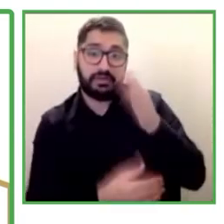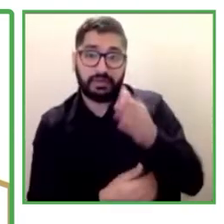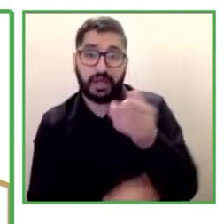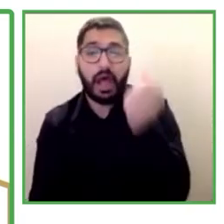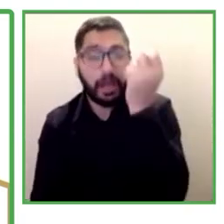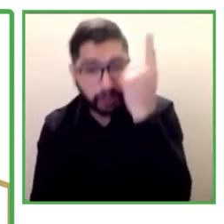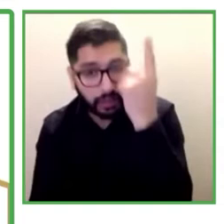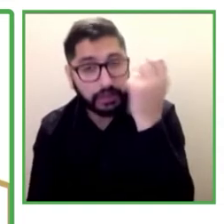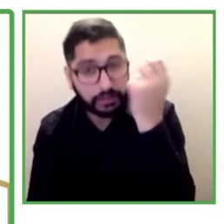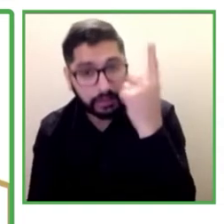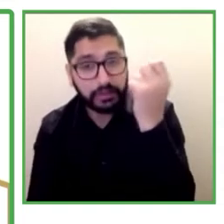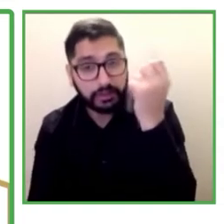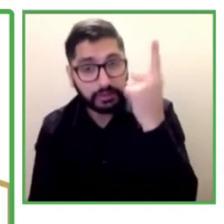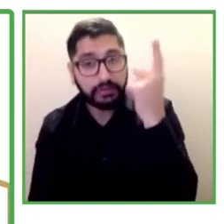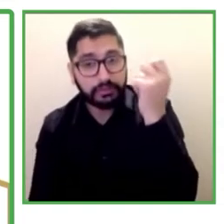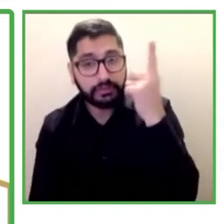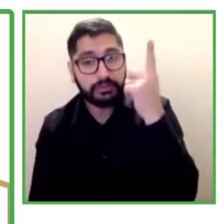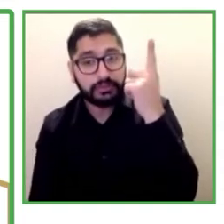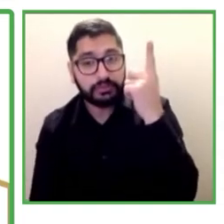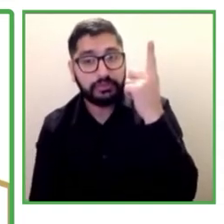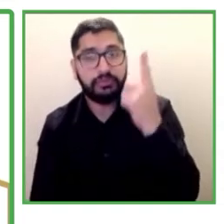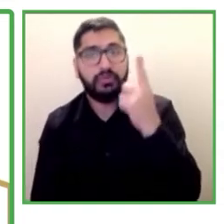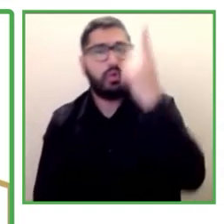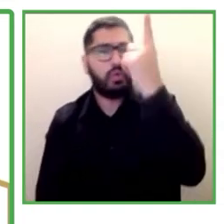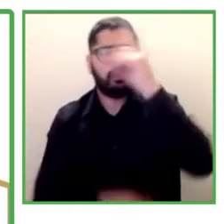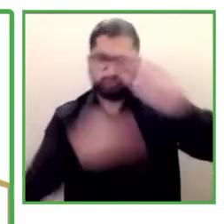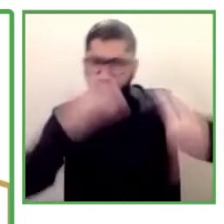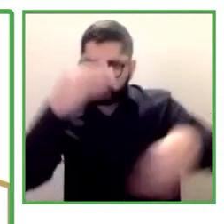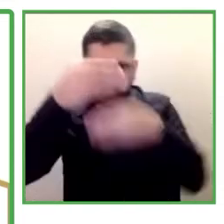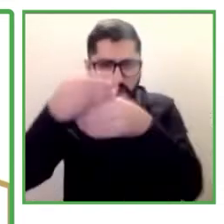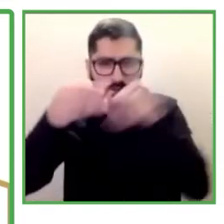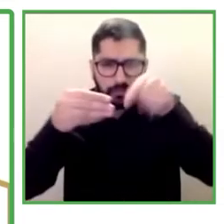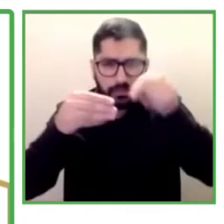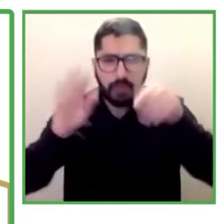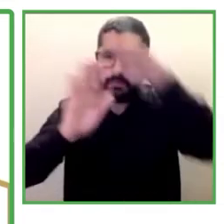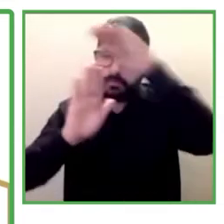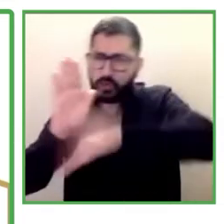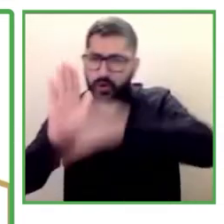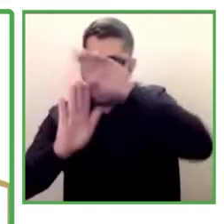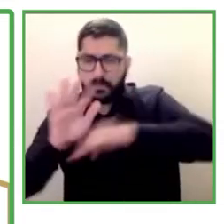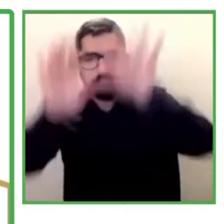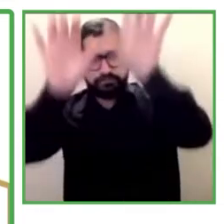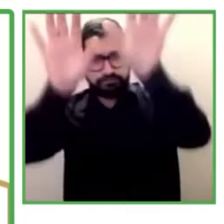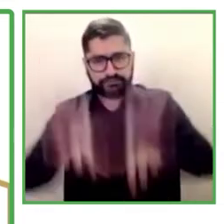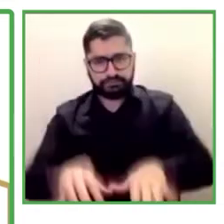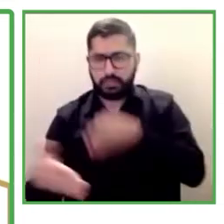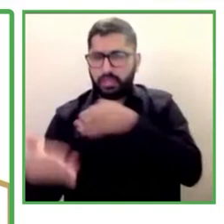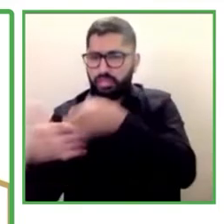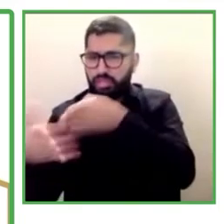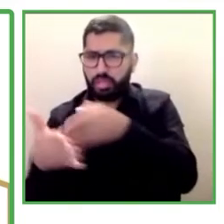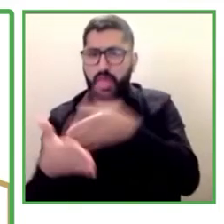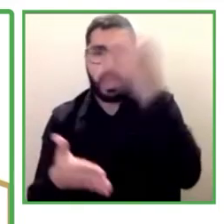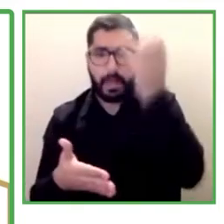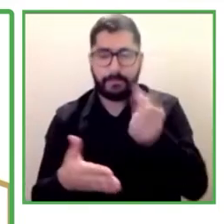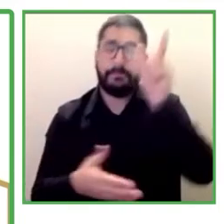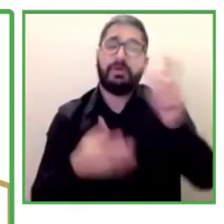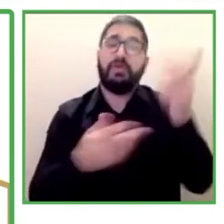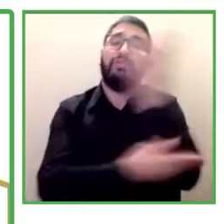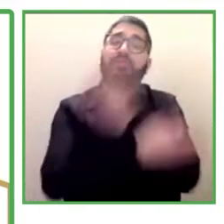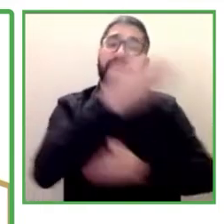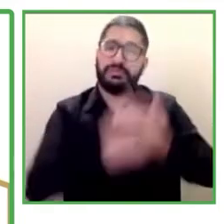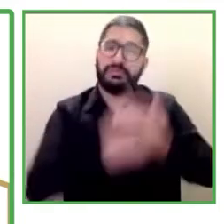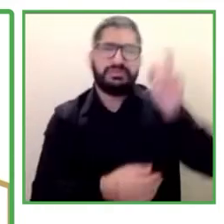subirse al programa de esta forma, digamos, de manera virtual. Y siempre también dentro del proceso de transferencia un